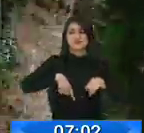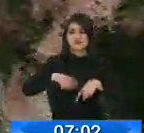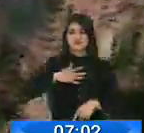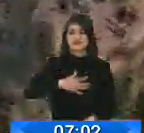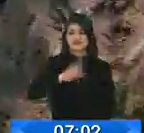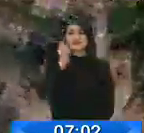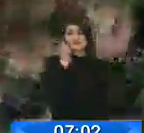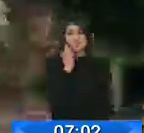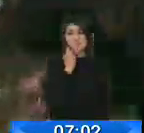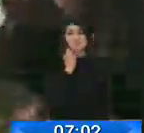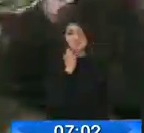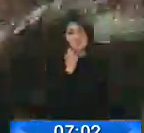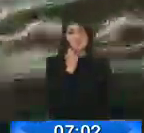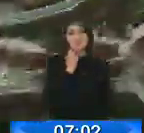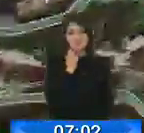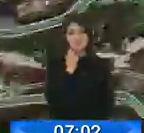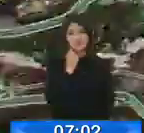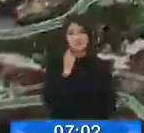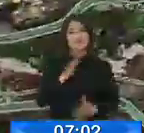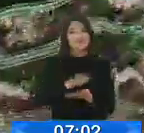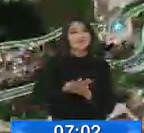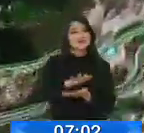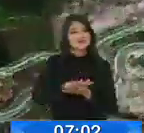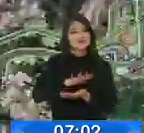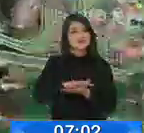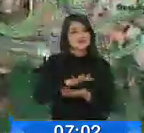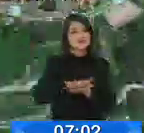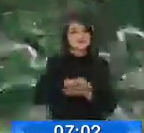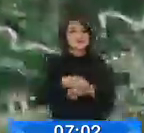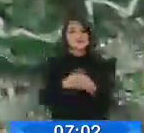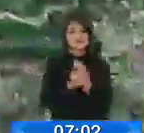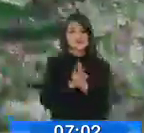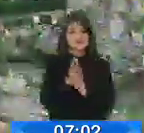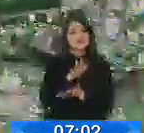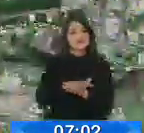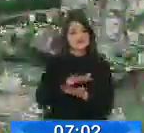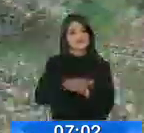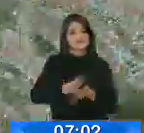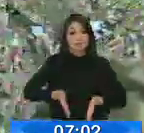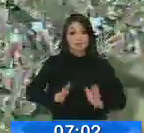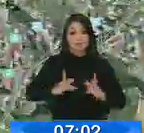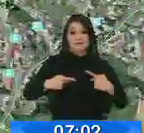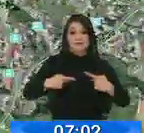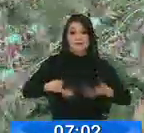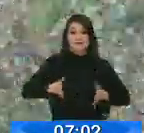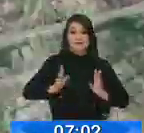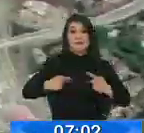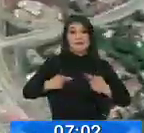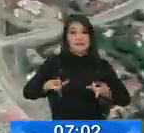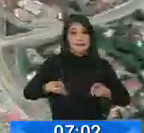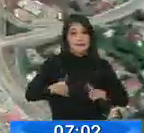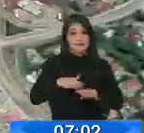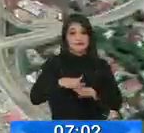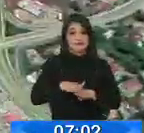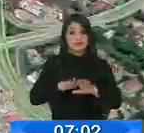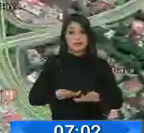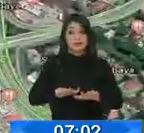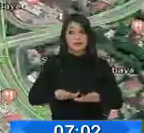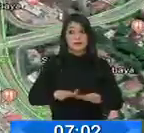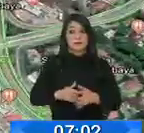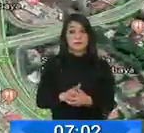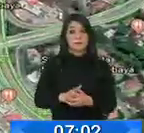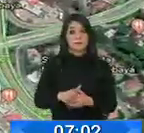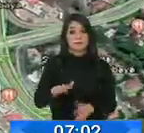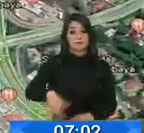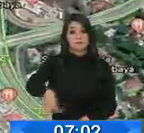está totalmente tranquila. Así que aprovechemos esto, igualmente Ruta Viva, algo de tráfico se tiene acá en el Valle